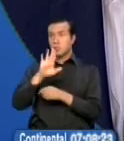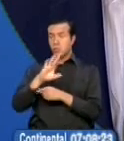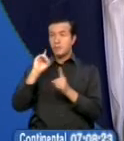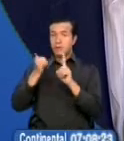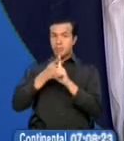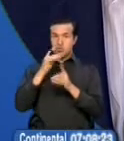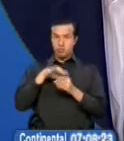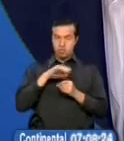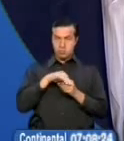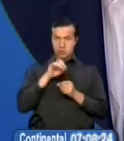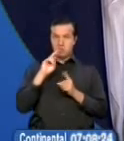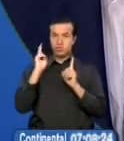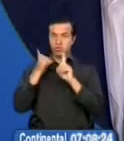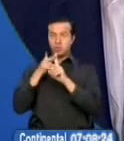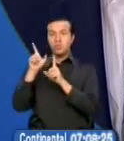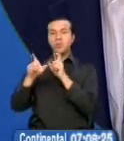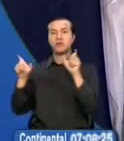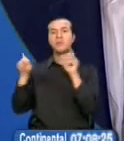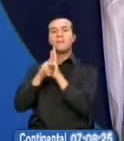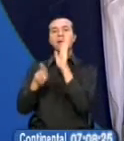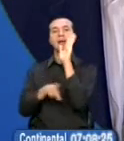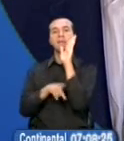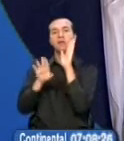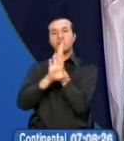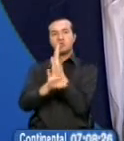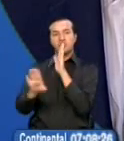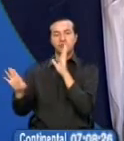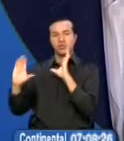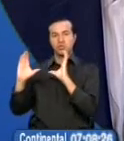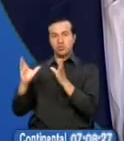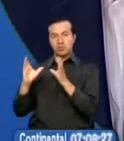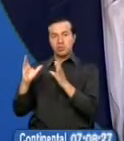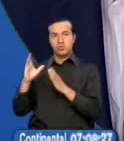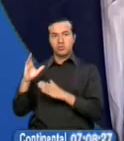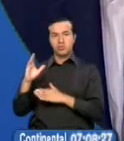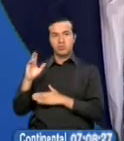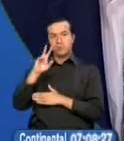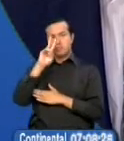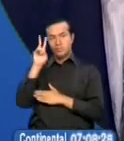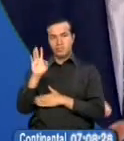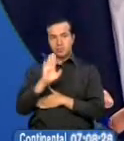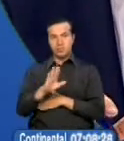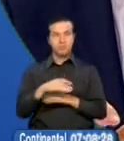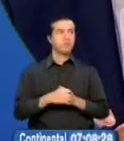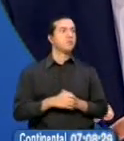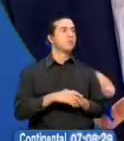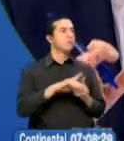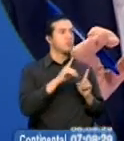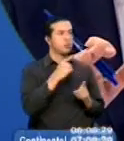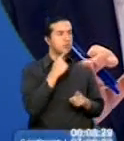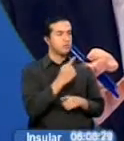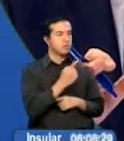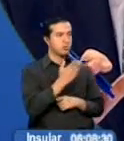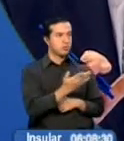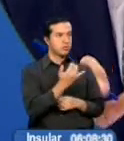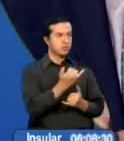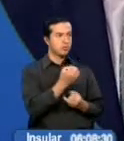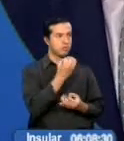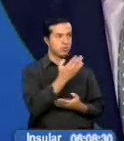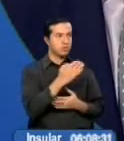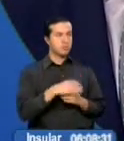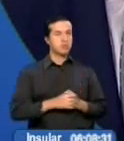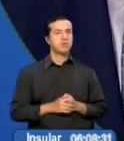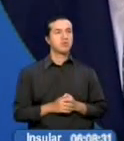una representación parlamentaria o delegada de la ciudad. Ahora, sin embargo, de lo que me estás comentando,